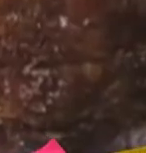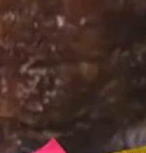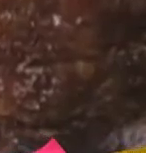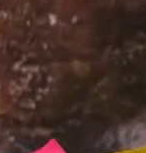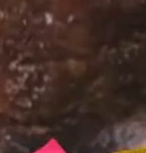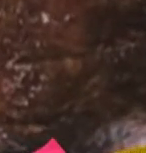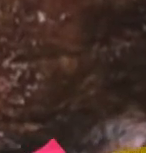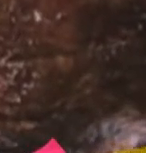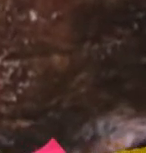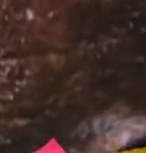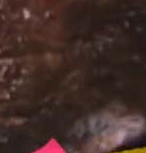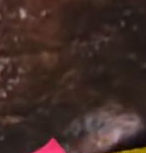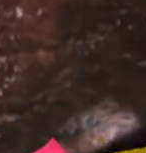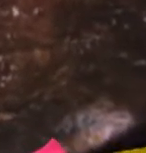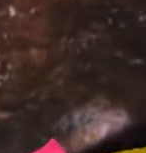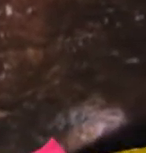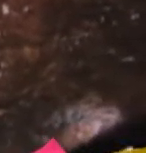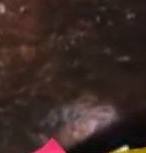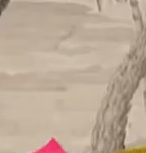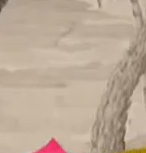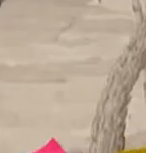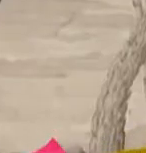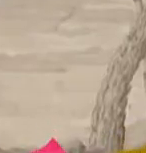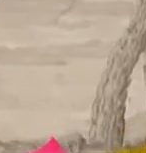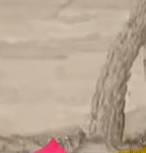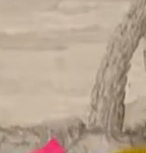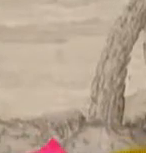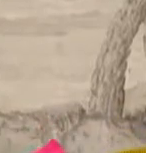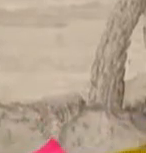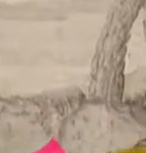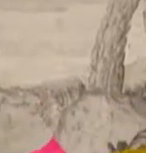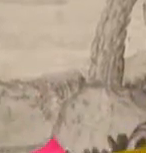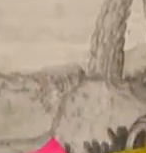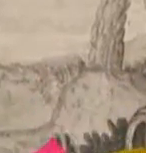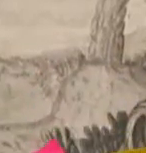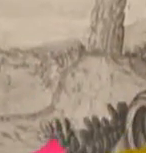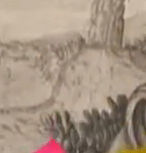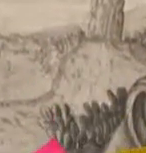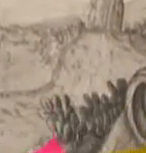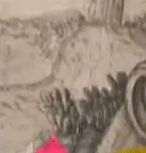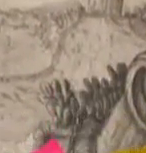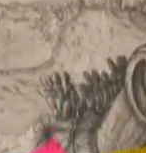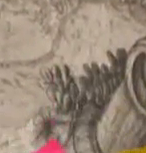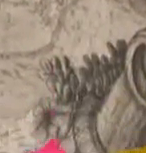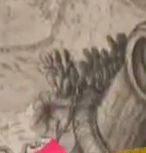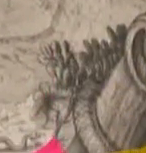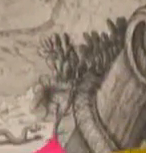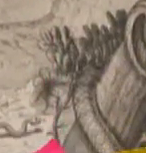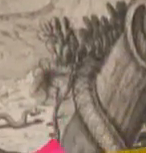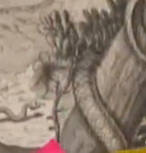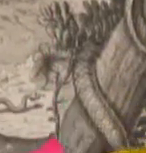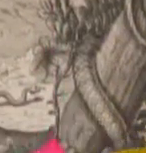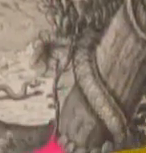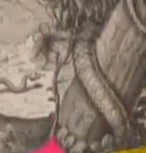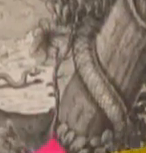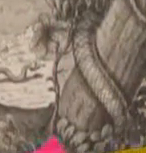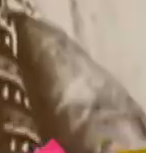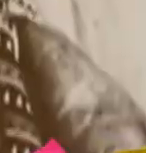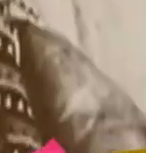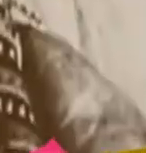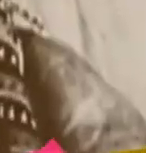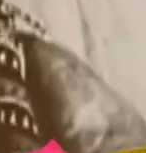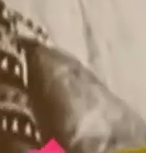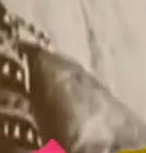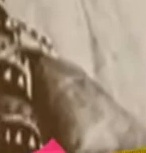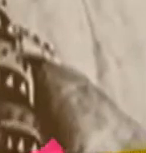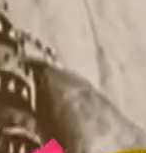todas las culturas a lo largo del tiempo. Los indios en América del Norte lo usaban como un símbolo de transición. Cuando una persona